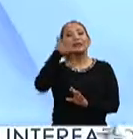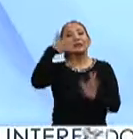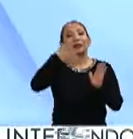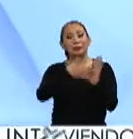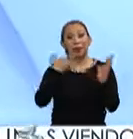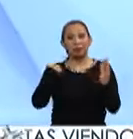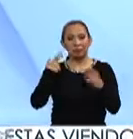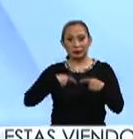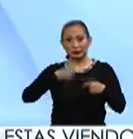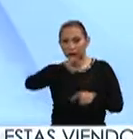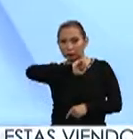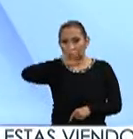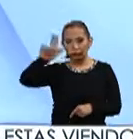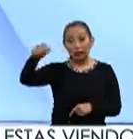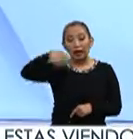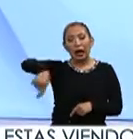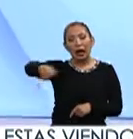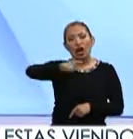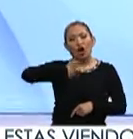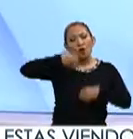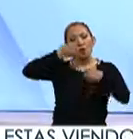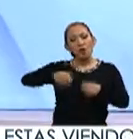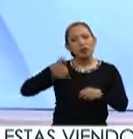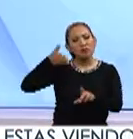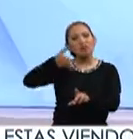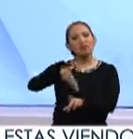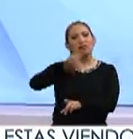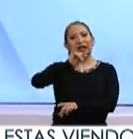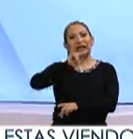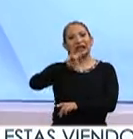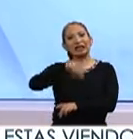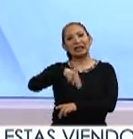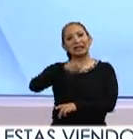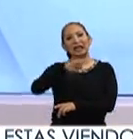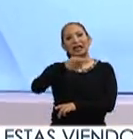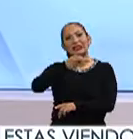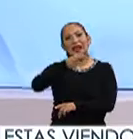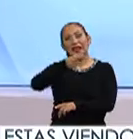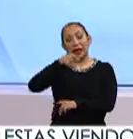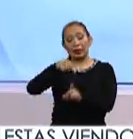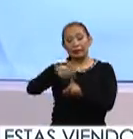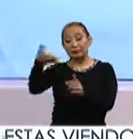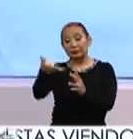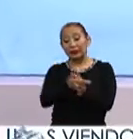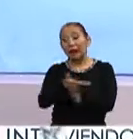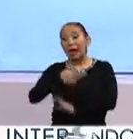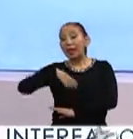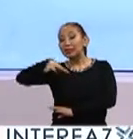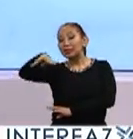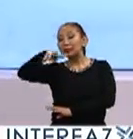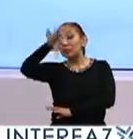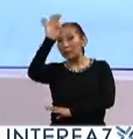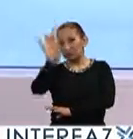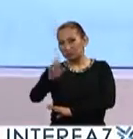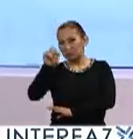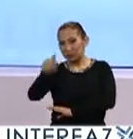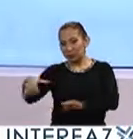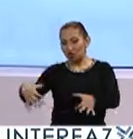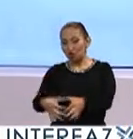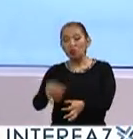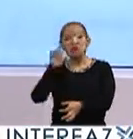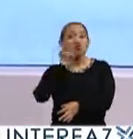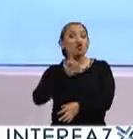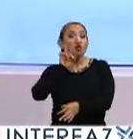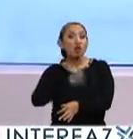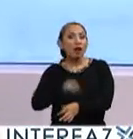1.737.000 profesionistas que están ocupados en el área de las ingenierías, de los cuales solo 19% son